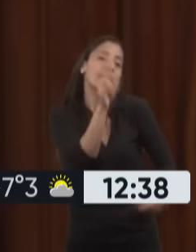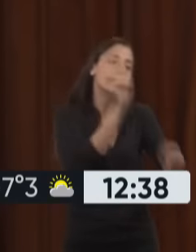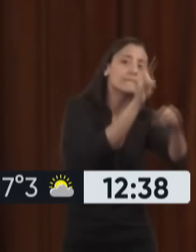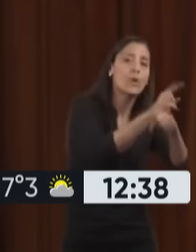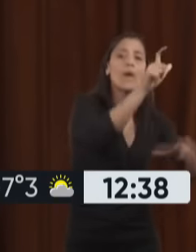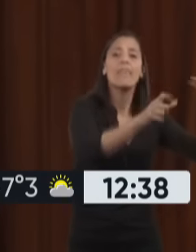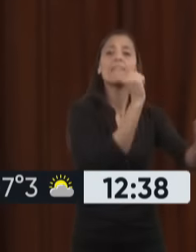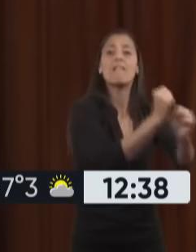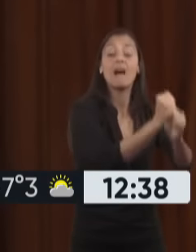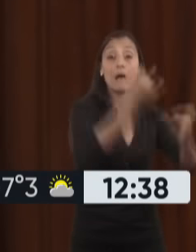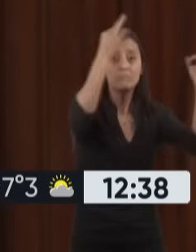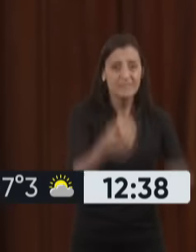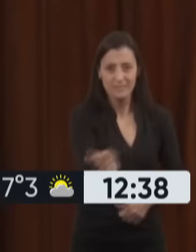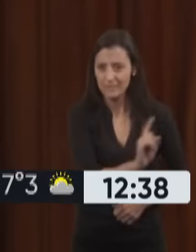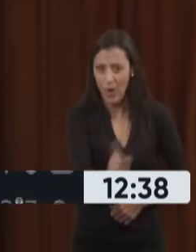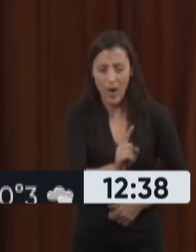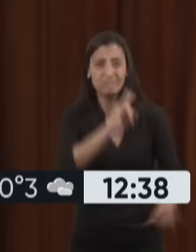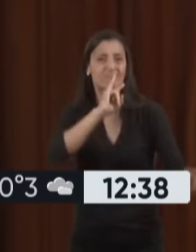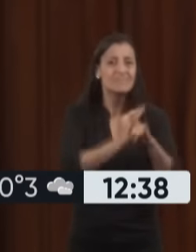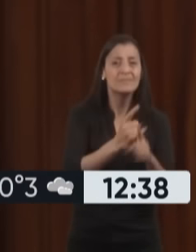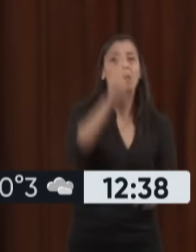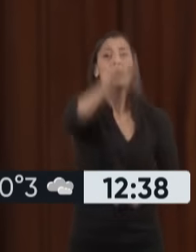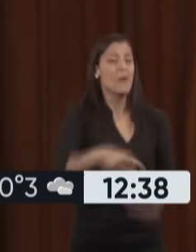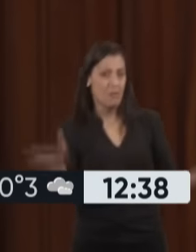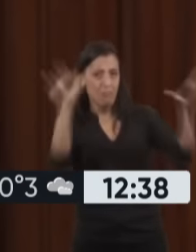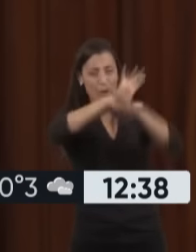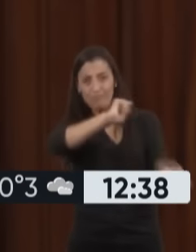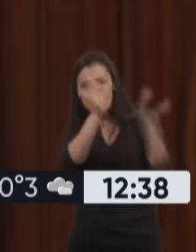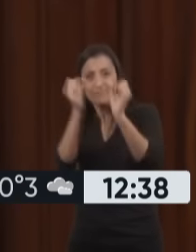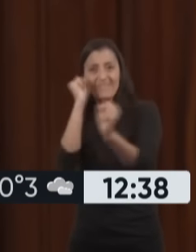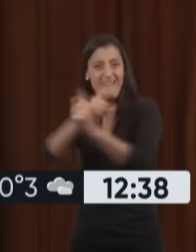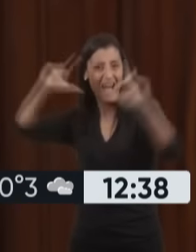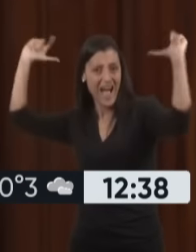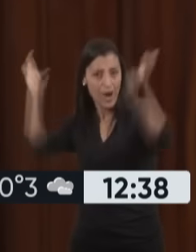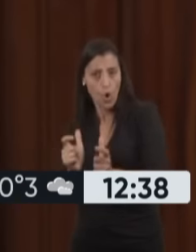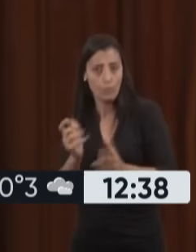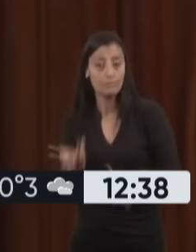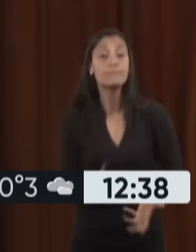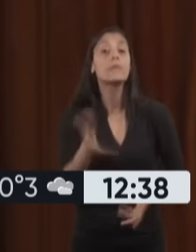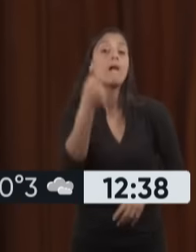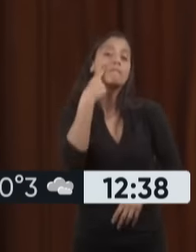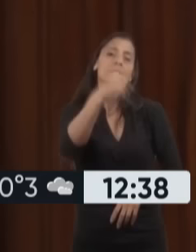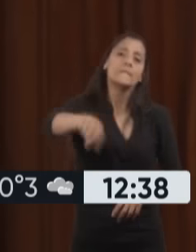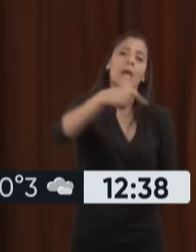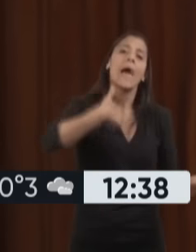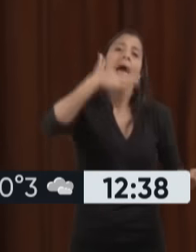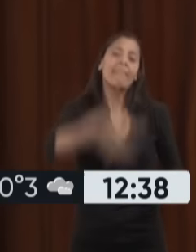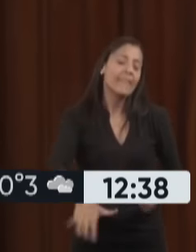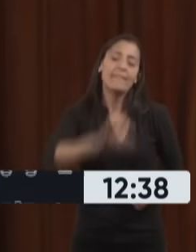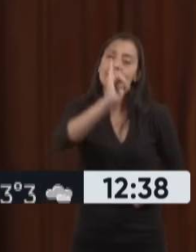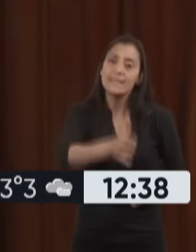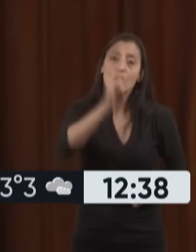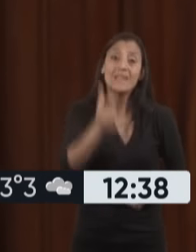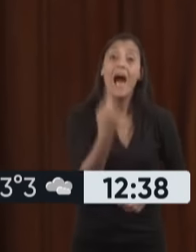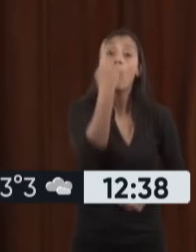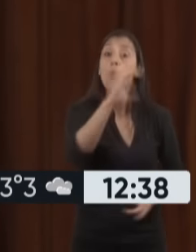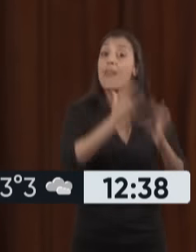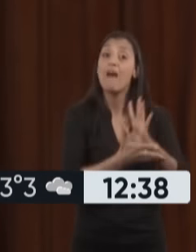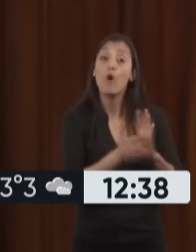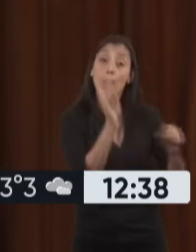trabajadores, pero lo único que hacen es destruir el trabajo. A ver si se entiende de una vez, hay una sola forma sostenible de que